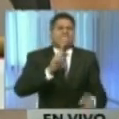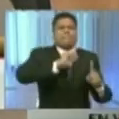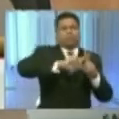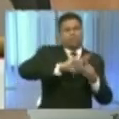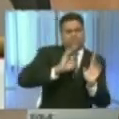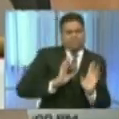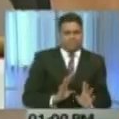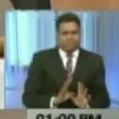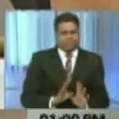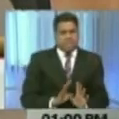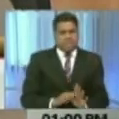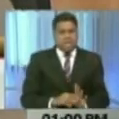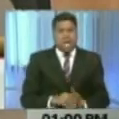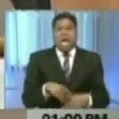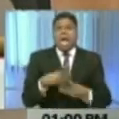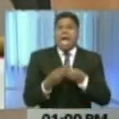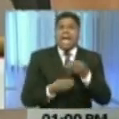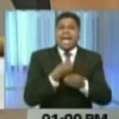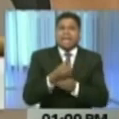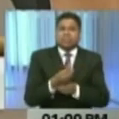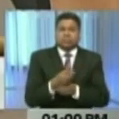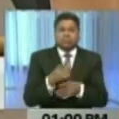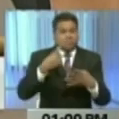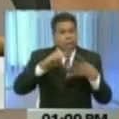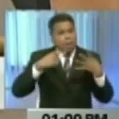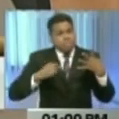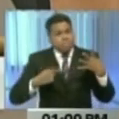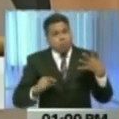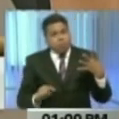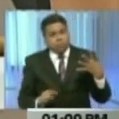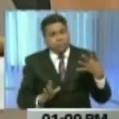acompañada de operaciones mediáticas